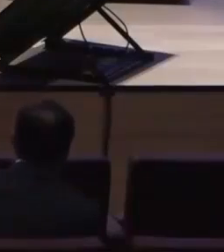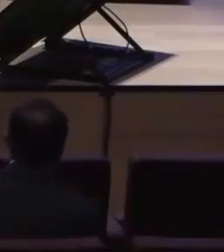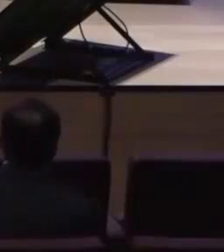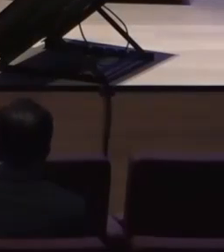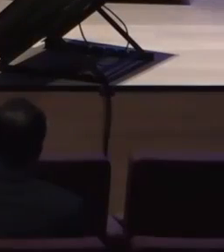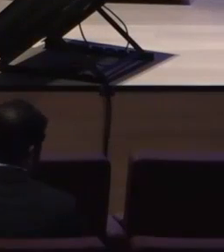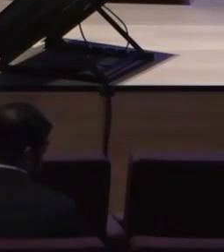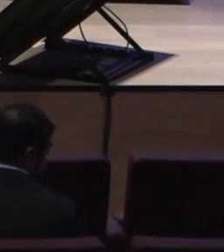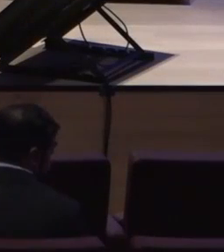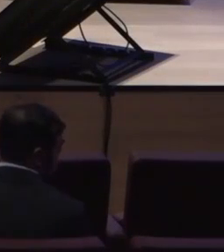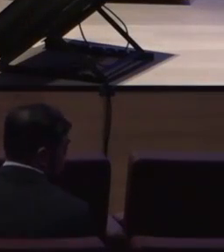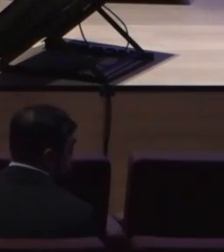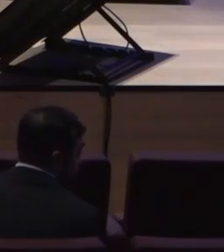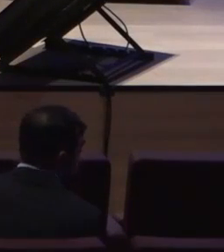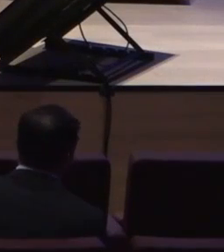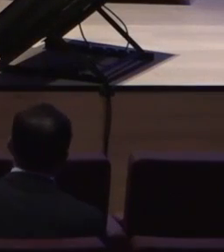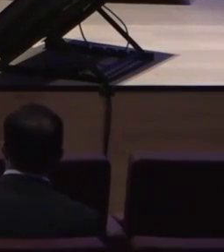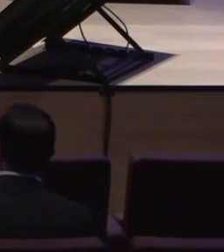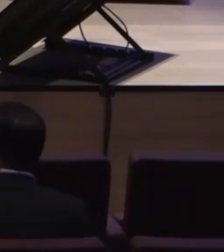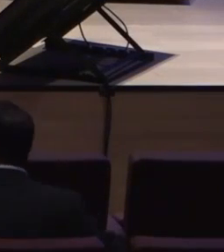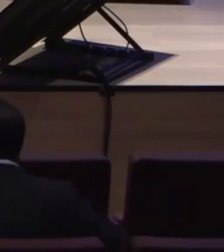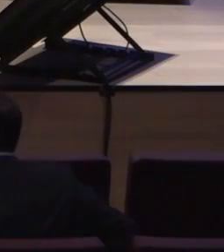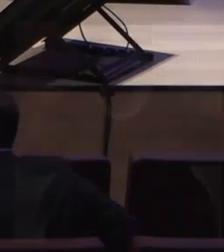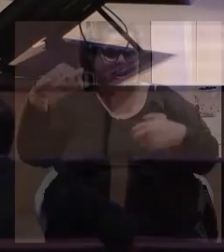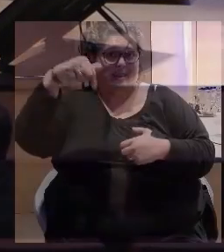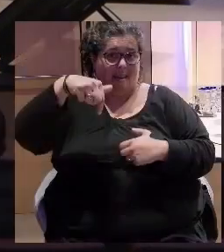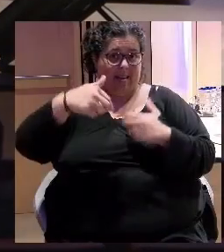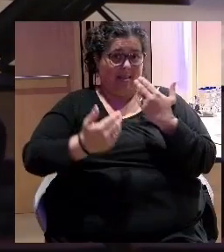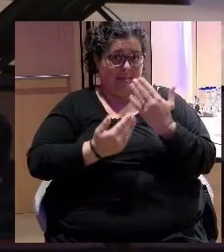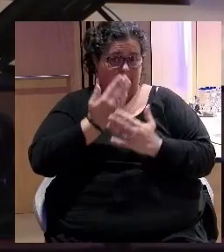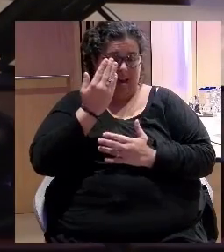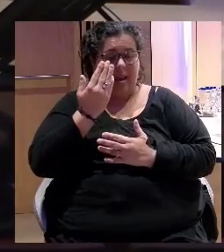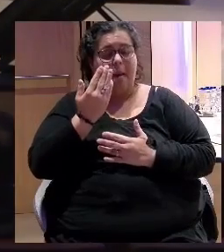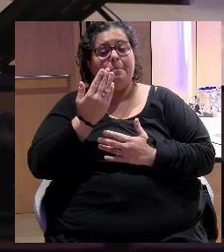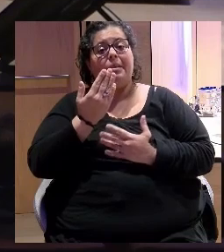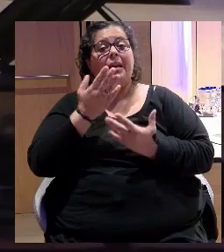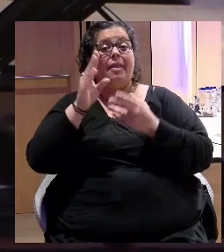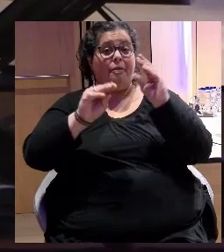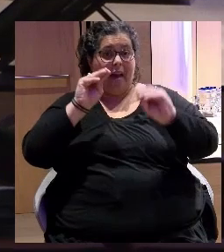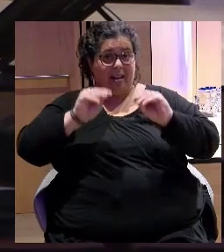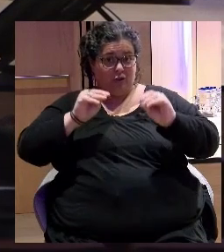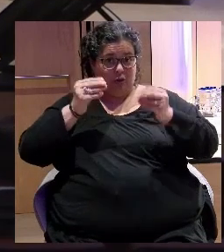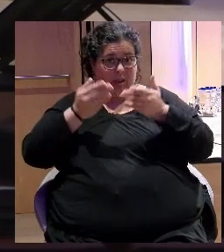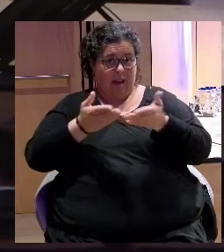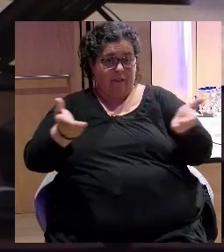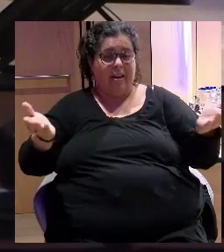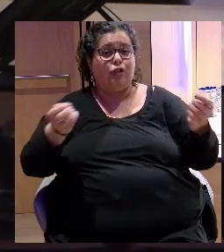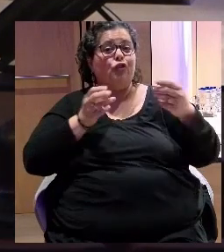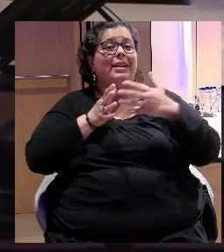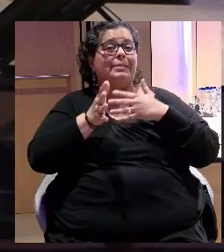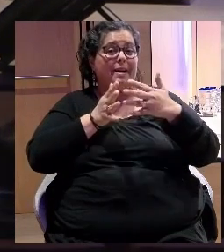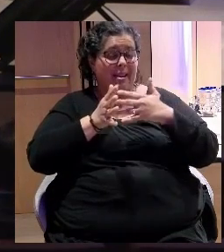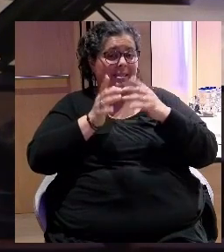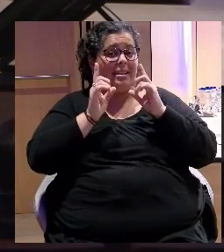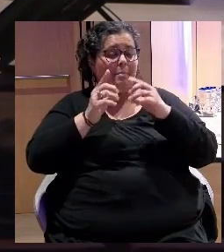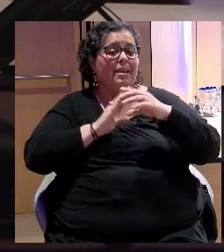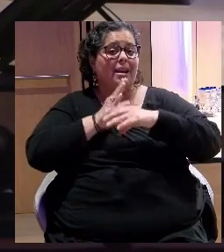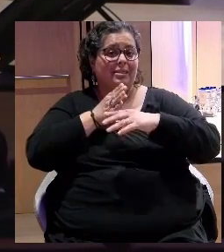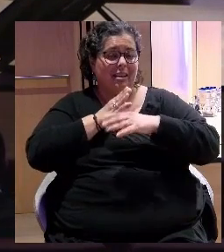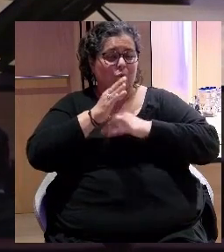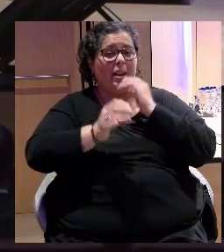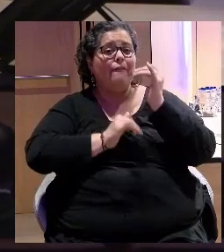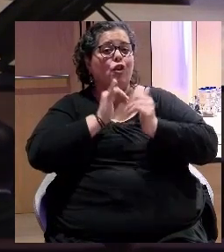Bueno, retomamos con el último panel de la mañana de datos abiertos, transparencia y acceso a la